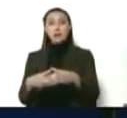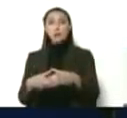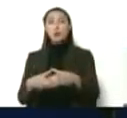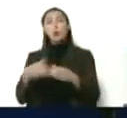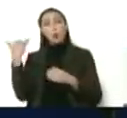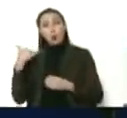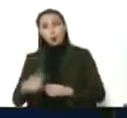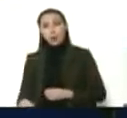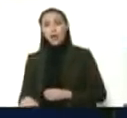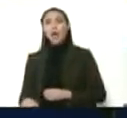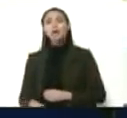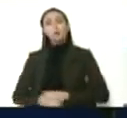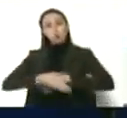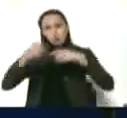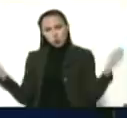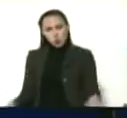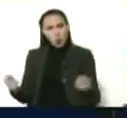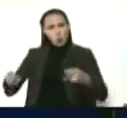el equipo promotor,